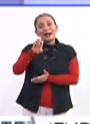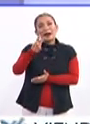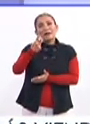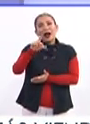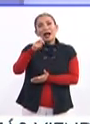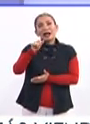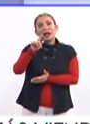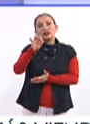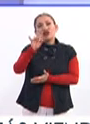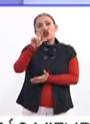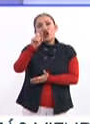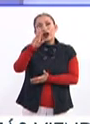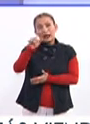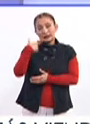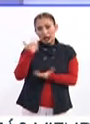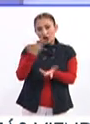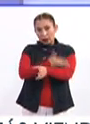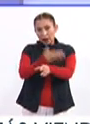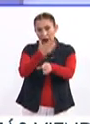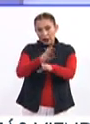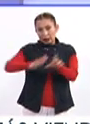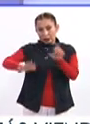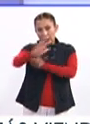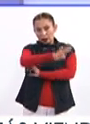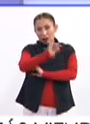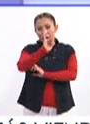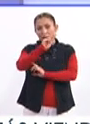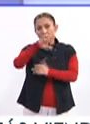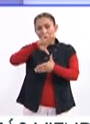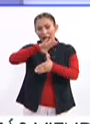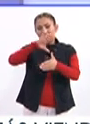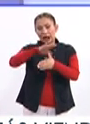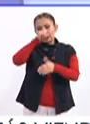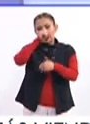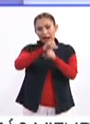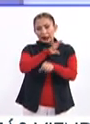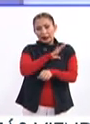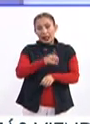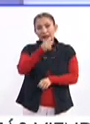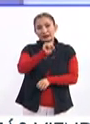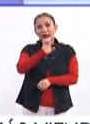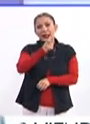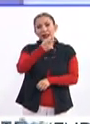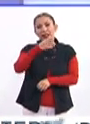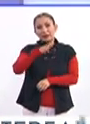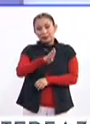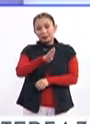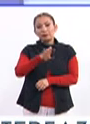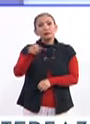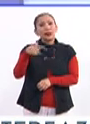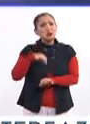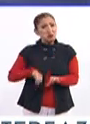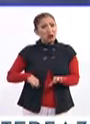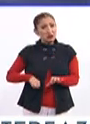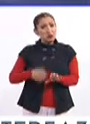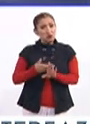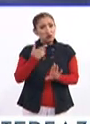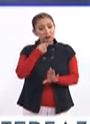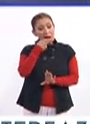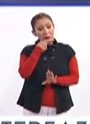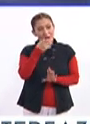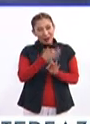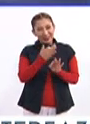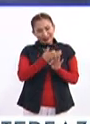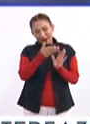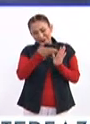Vargas Flores. Él es coordinador del Espacio Cultural Iberoamericano de la Secretaría General Iberoamericana, la CEGIB. Enrique, pues interesante todo este tema que